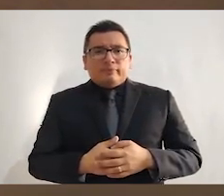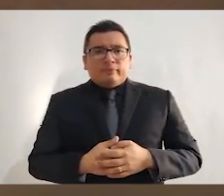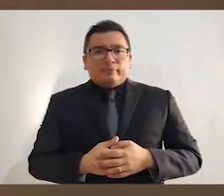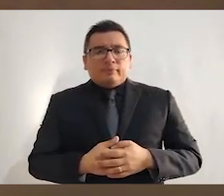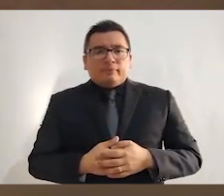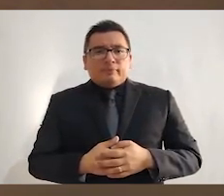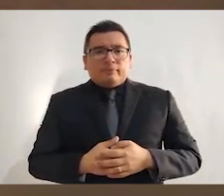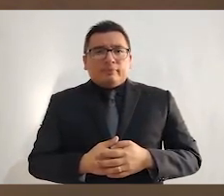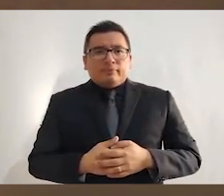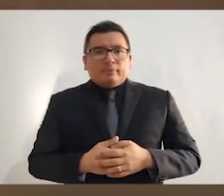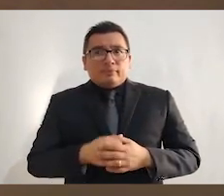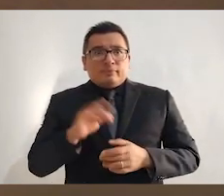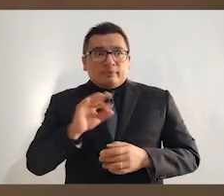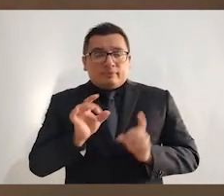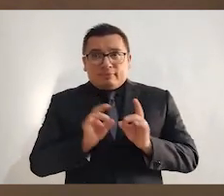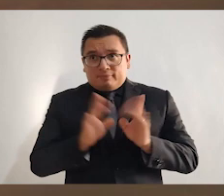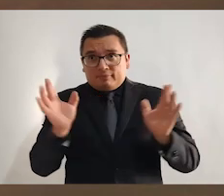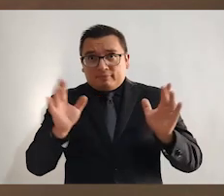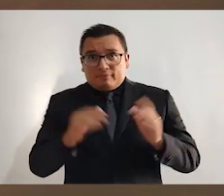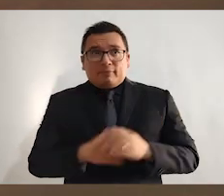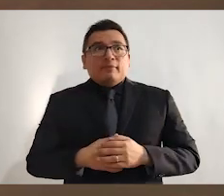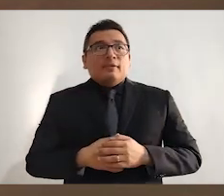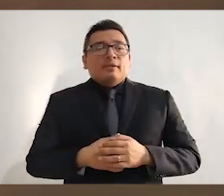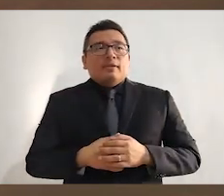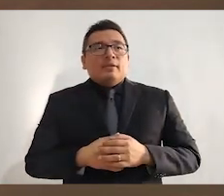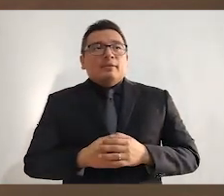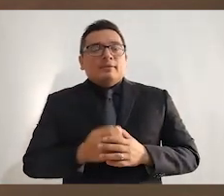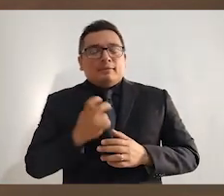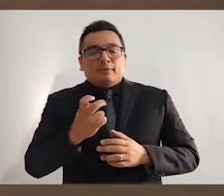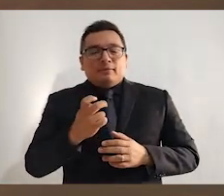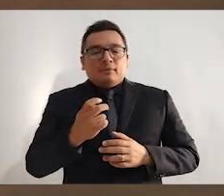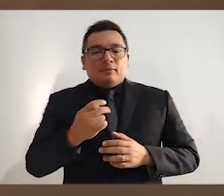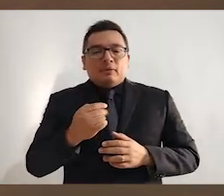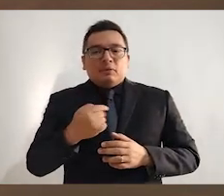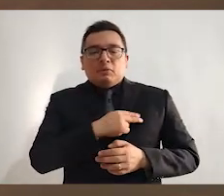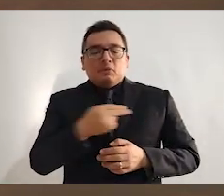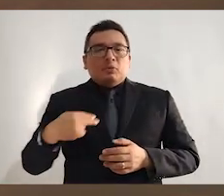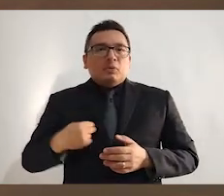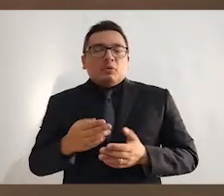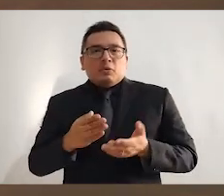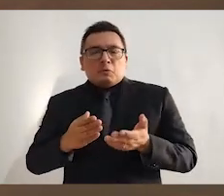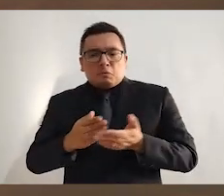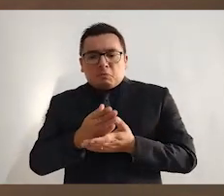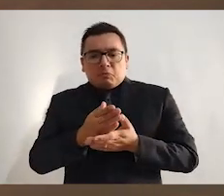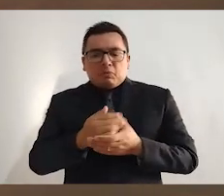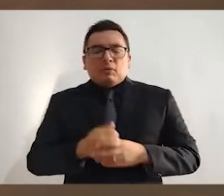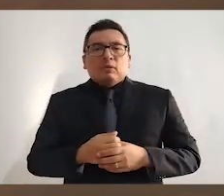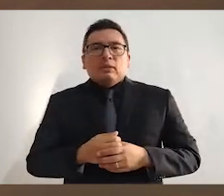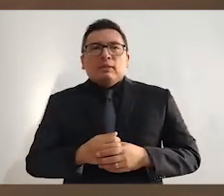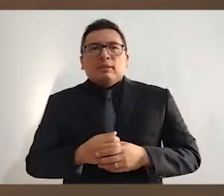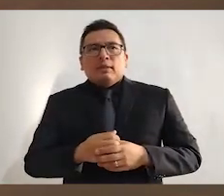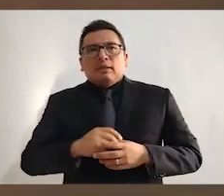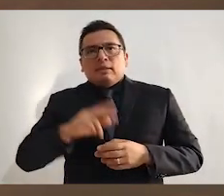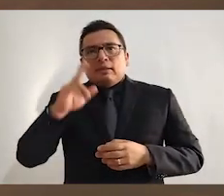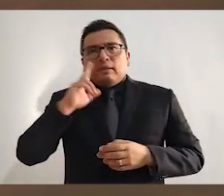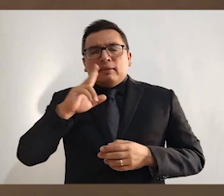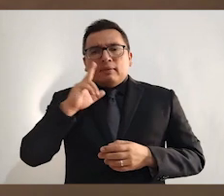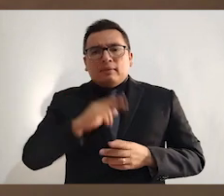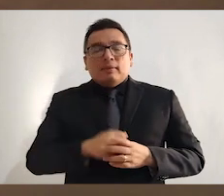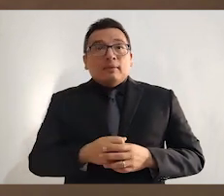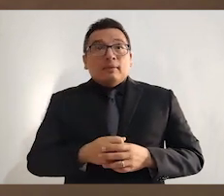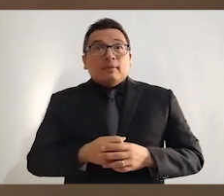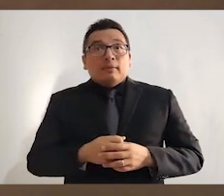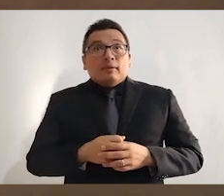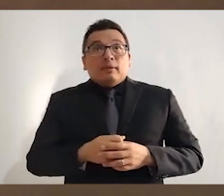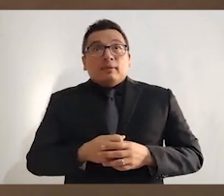Tuvimos algunos pequeños inconvenientes, que al momento de llegar sí se está contando en las casillas, en este caso para